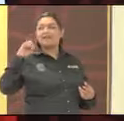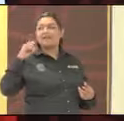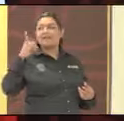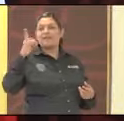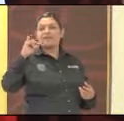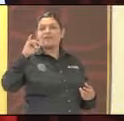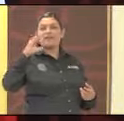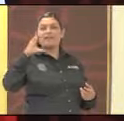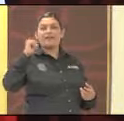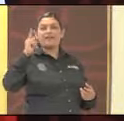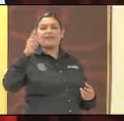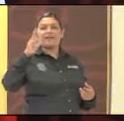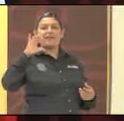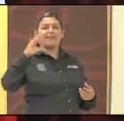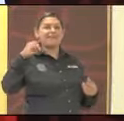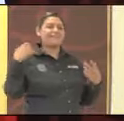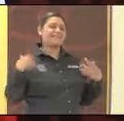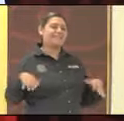la...